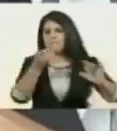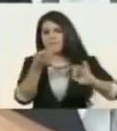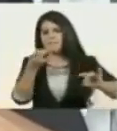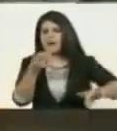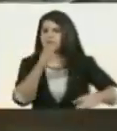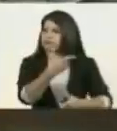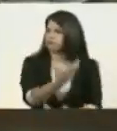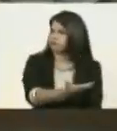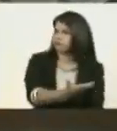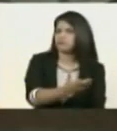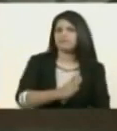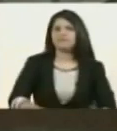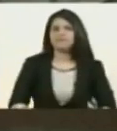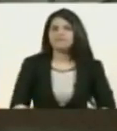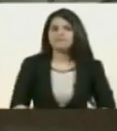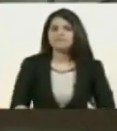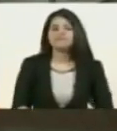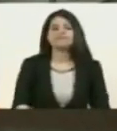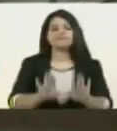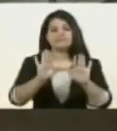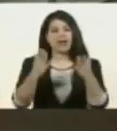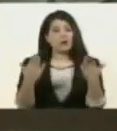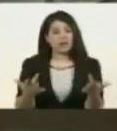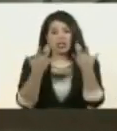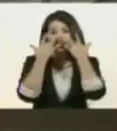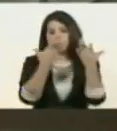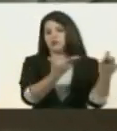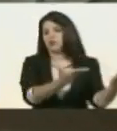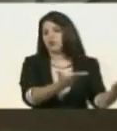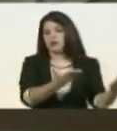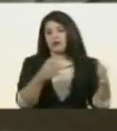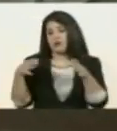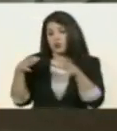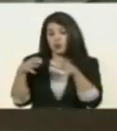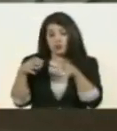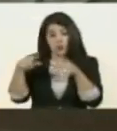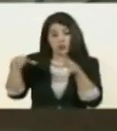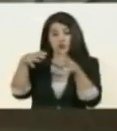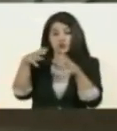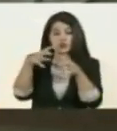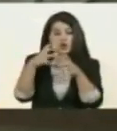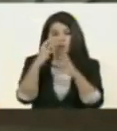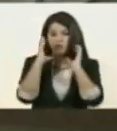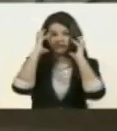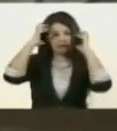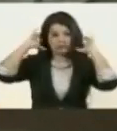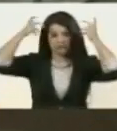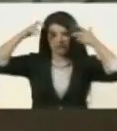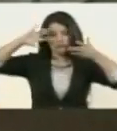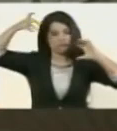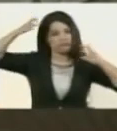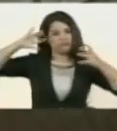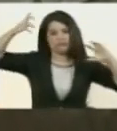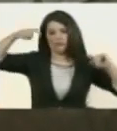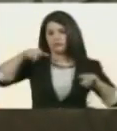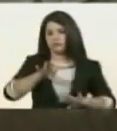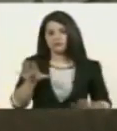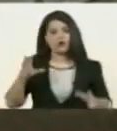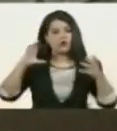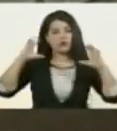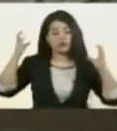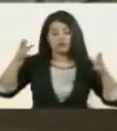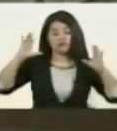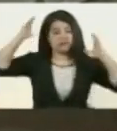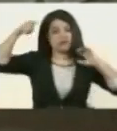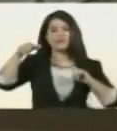la escuela. Evidenciamos el rostro del fascismo en pleno, de un pequeño grupo